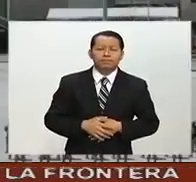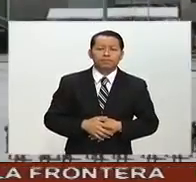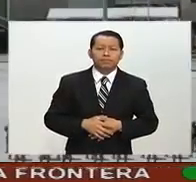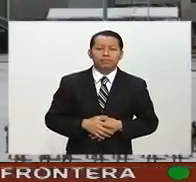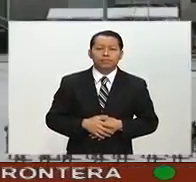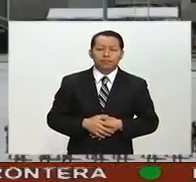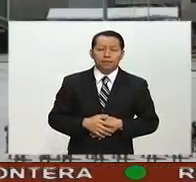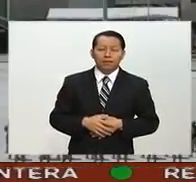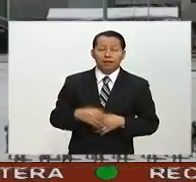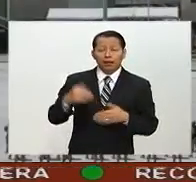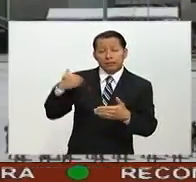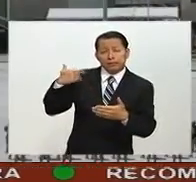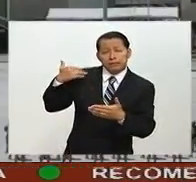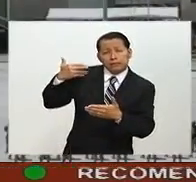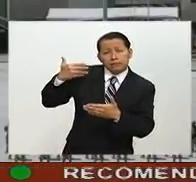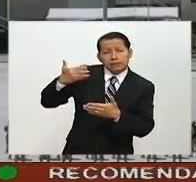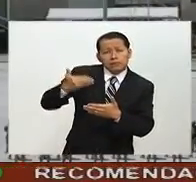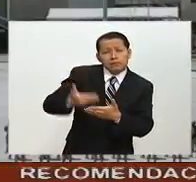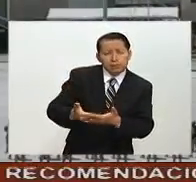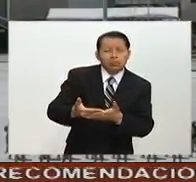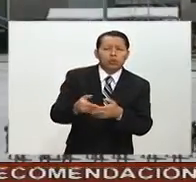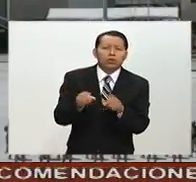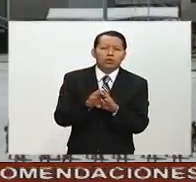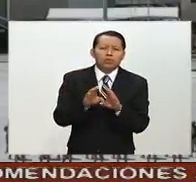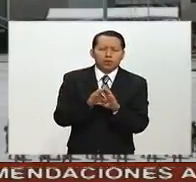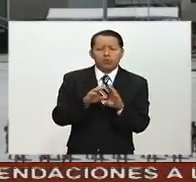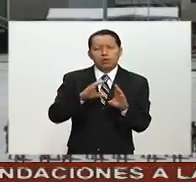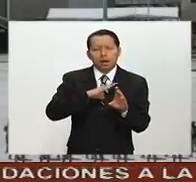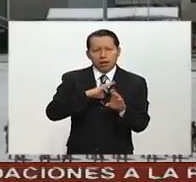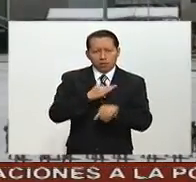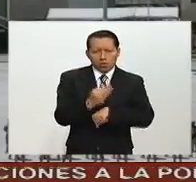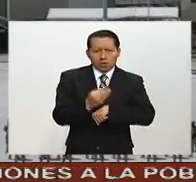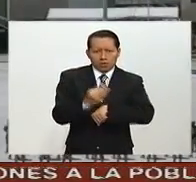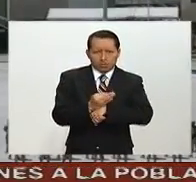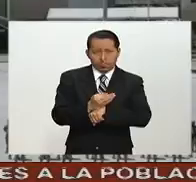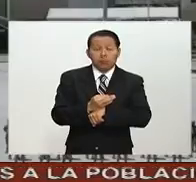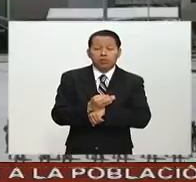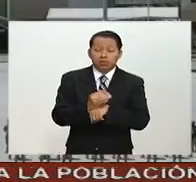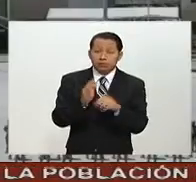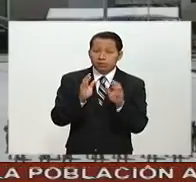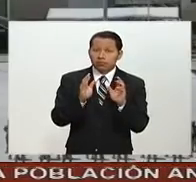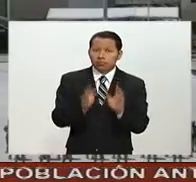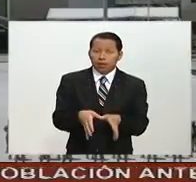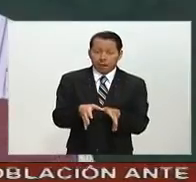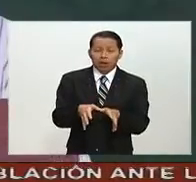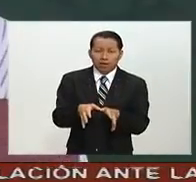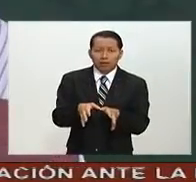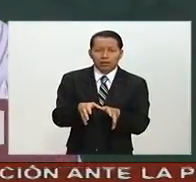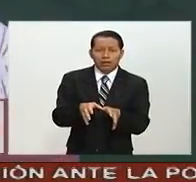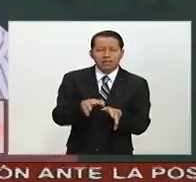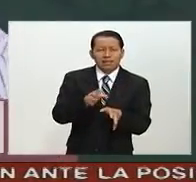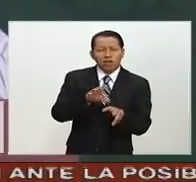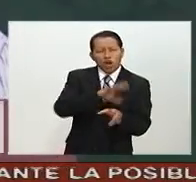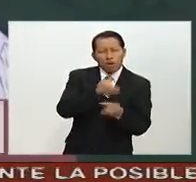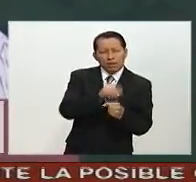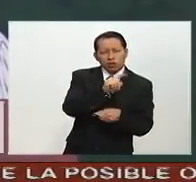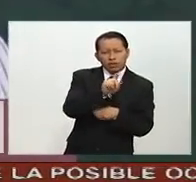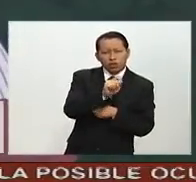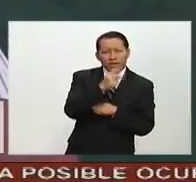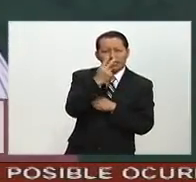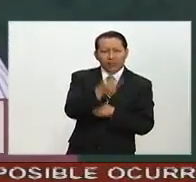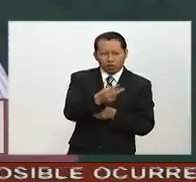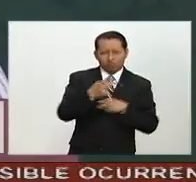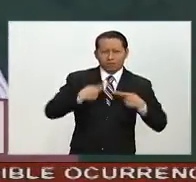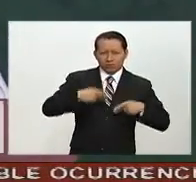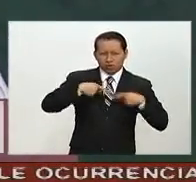A la fecha, hay que decirlo, se han neutralizado a 100 de los 122